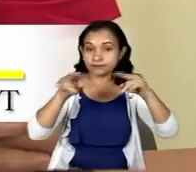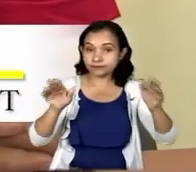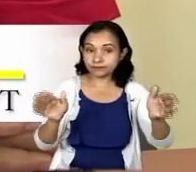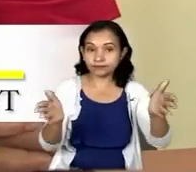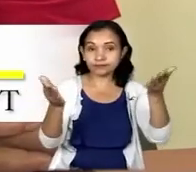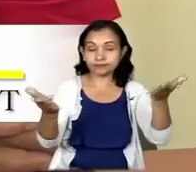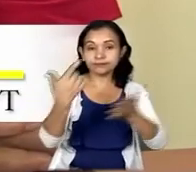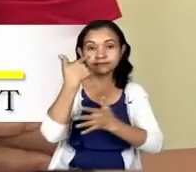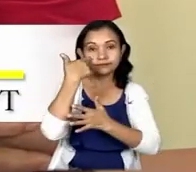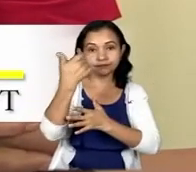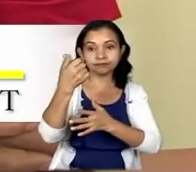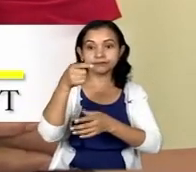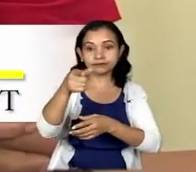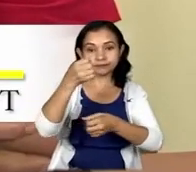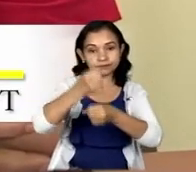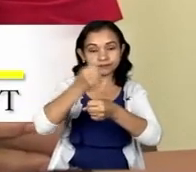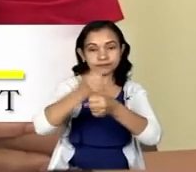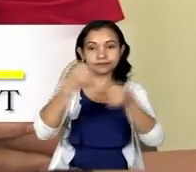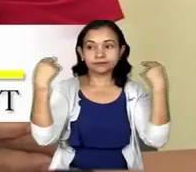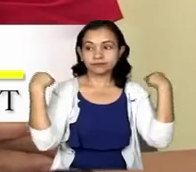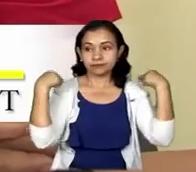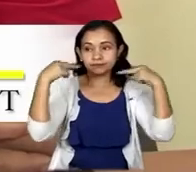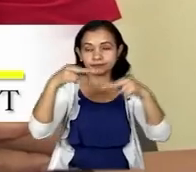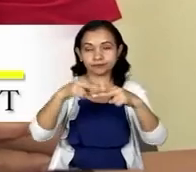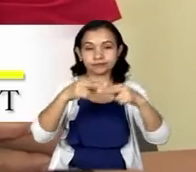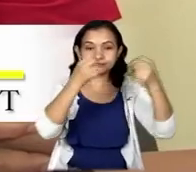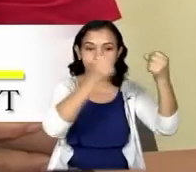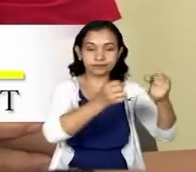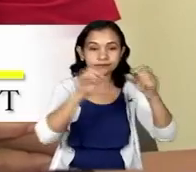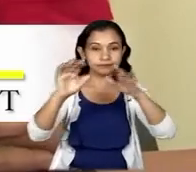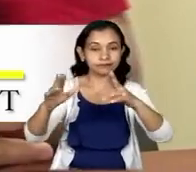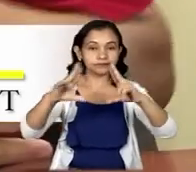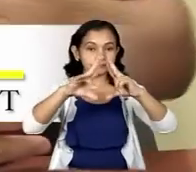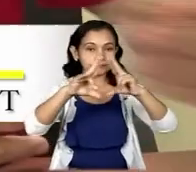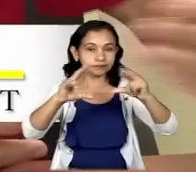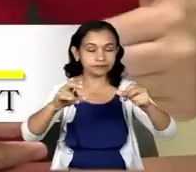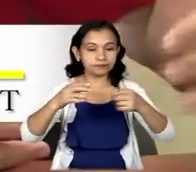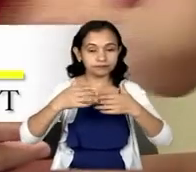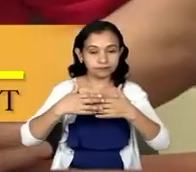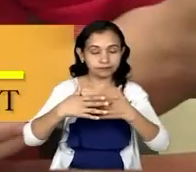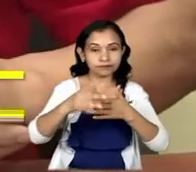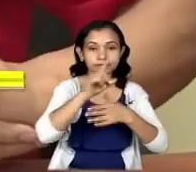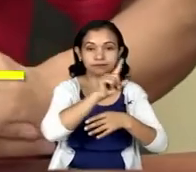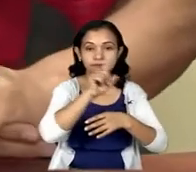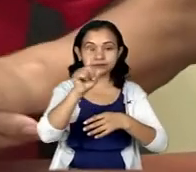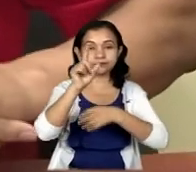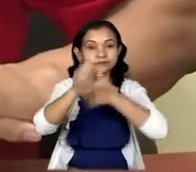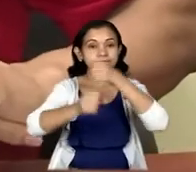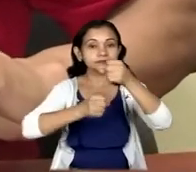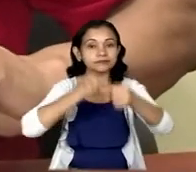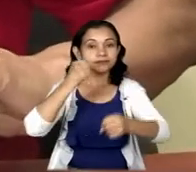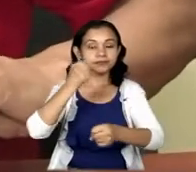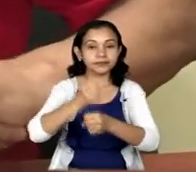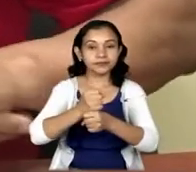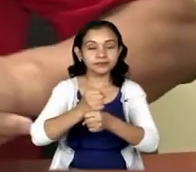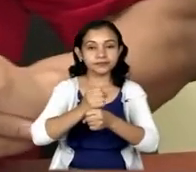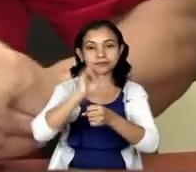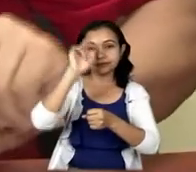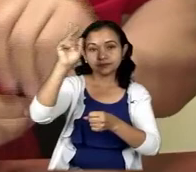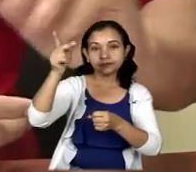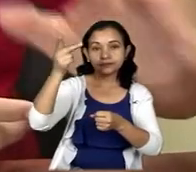obviamente reconocer el esfuerzo que hacen los educadores y las educadoras de este país. A lo largo de estos 11 años se ha mostrado una